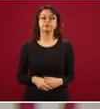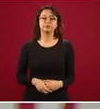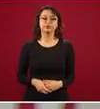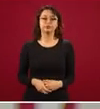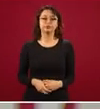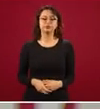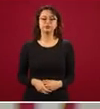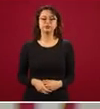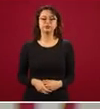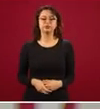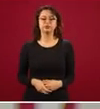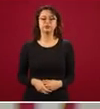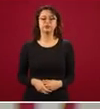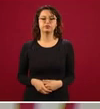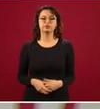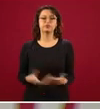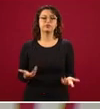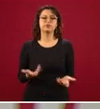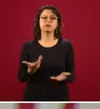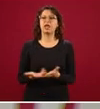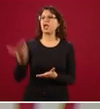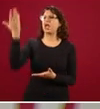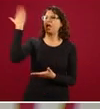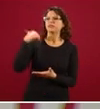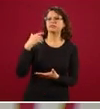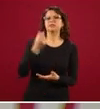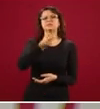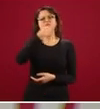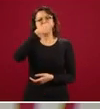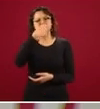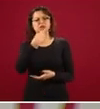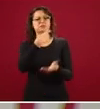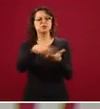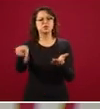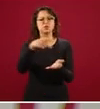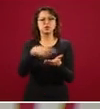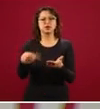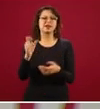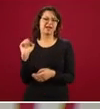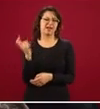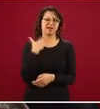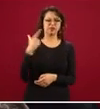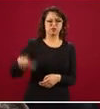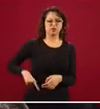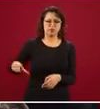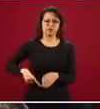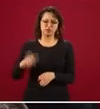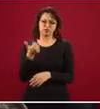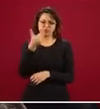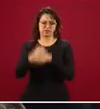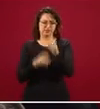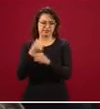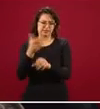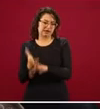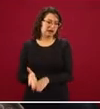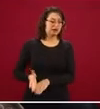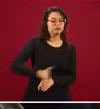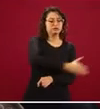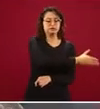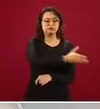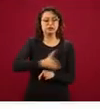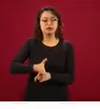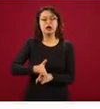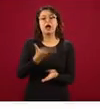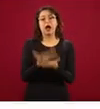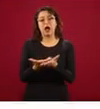explicar cómo se compraban antes los insumos para la salud, en el sexenio pasado en particular, y qué hemos hecho para